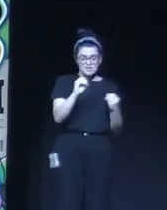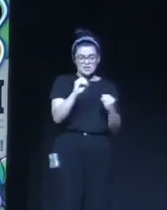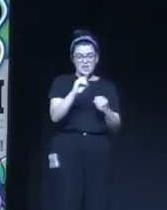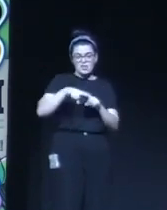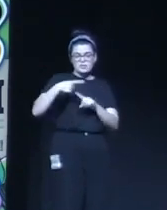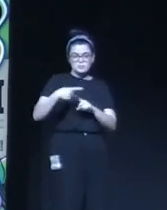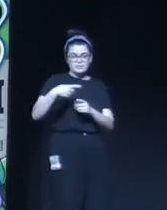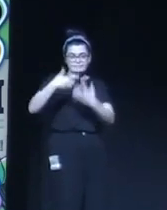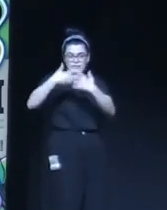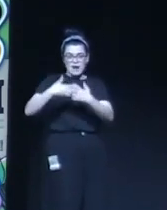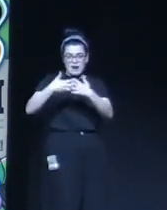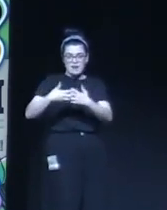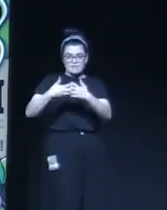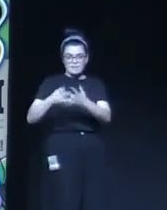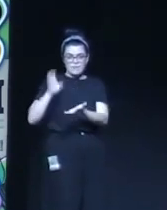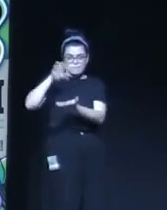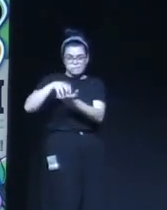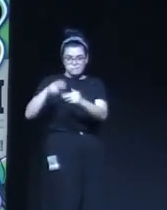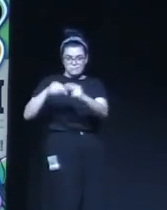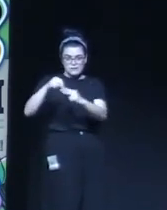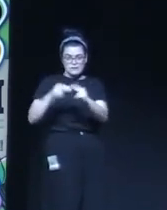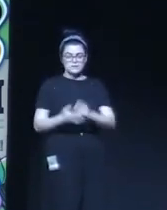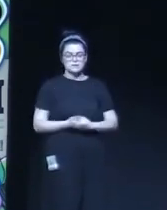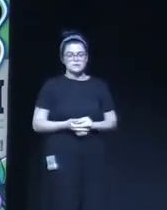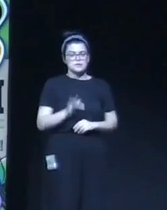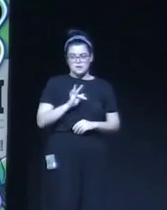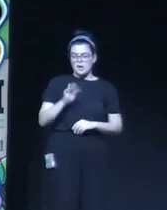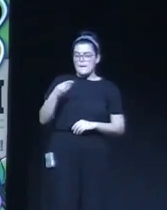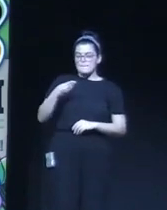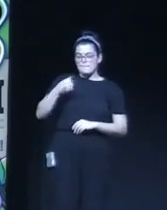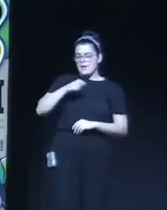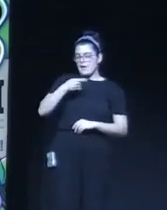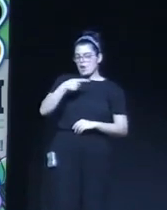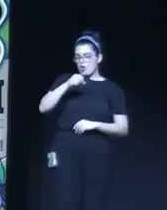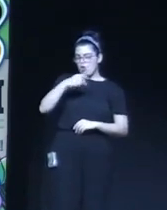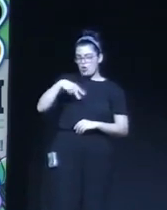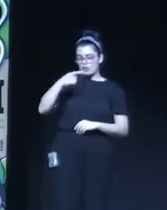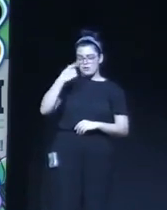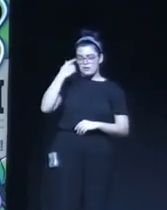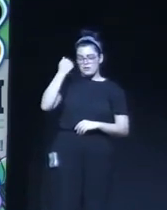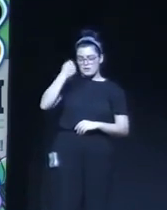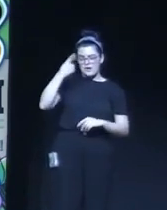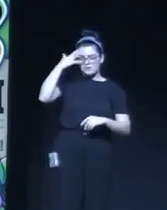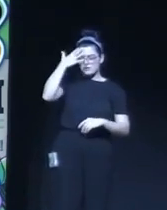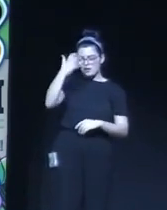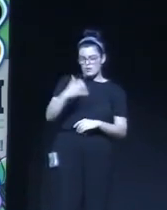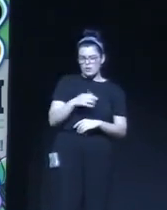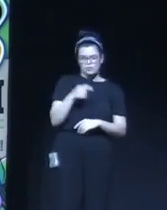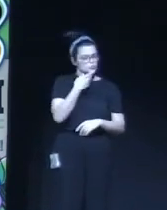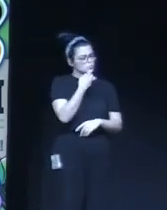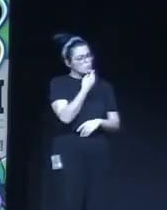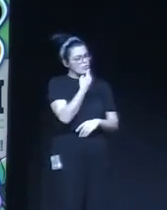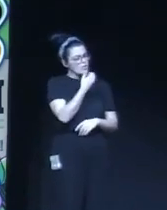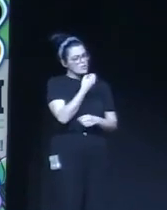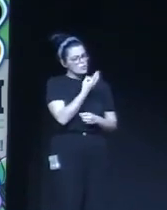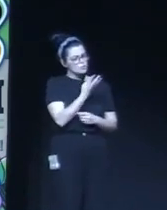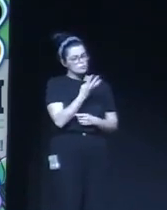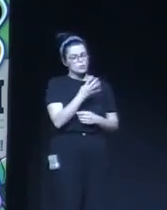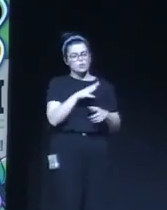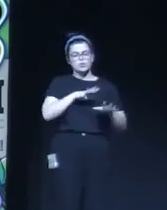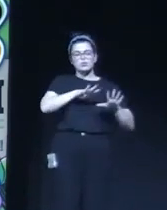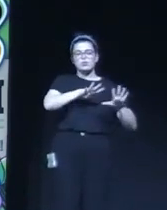Y Begoña es testigo de cómo era el pueblo ahora antes, nos va a claro, contar. Por la edad. Claro. Que tienes 90 y... y dos.